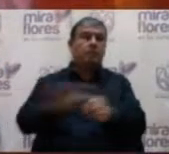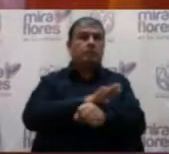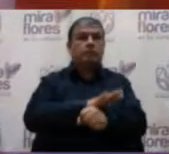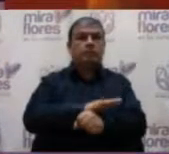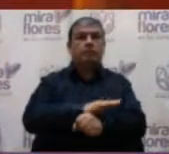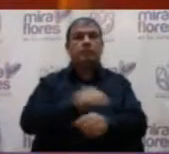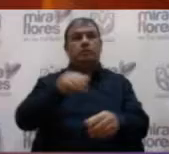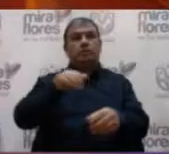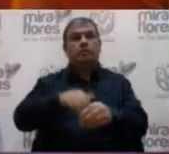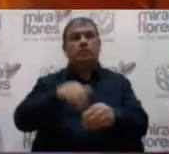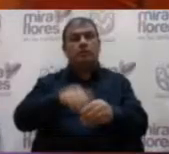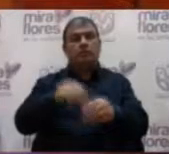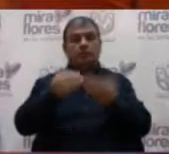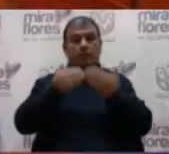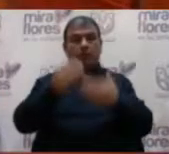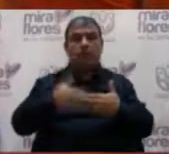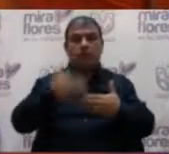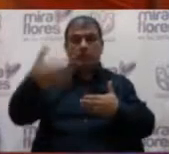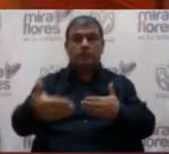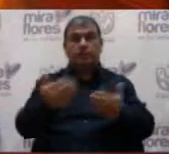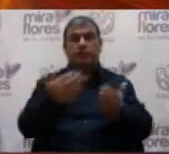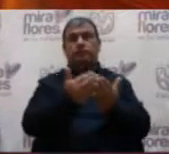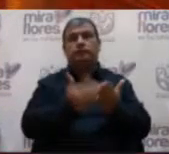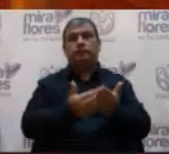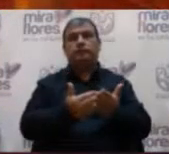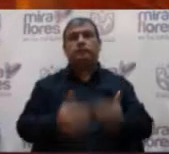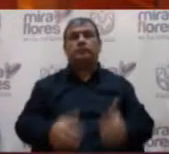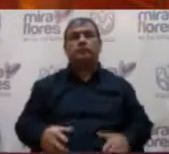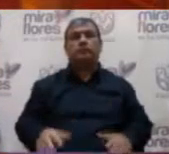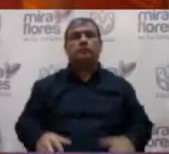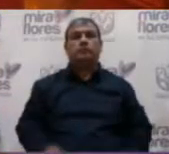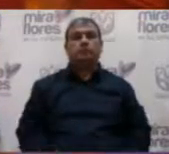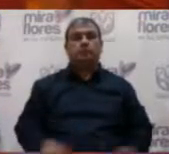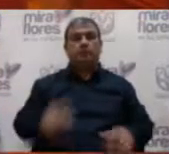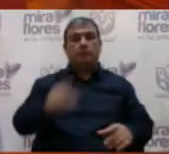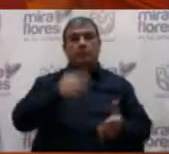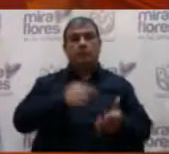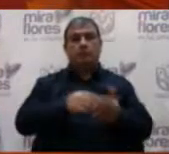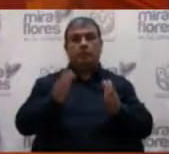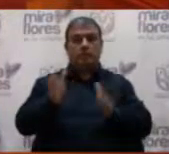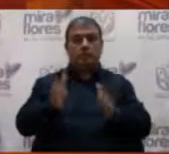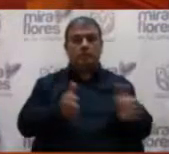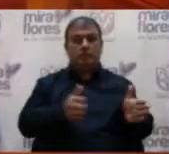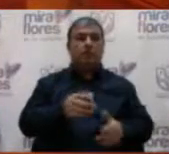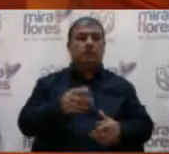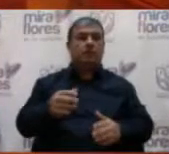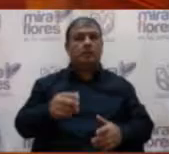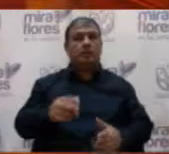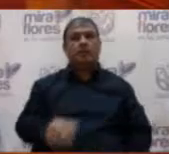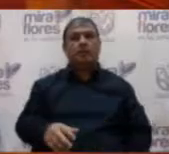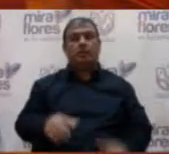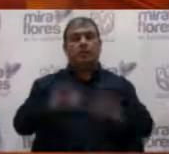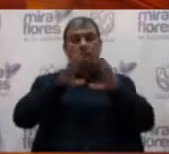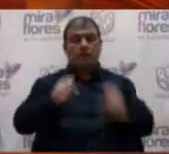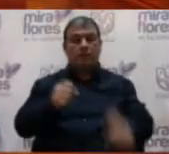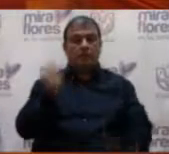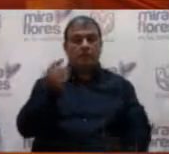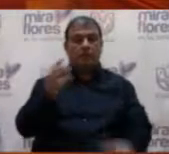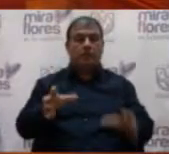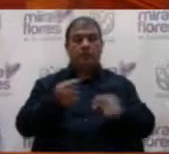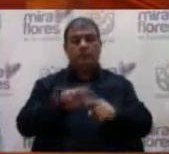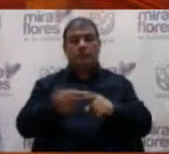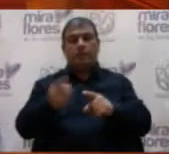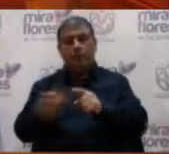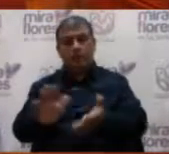votos. Muchas gracias. Vamos al siguiente punto. Estación despacho. Señor alcalde, la Secretaría General ha recibido